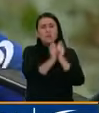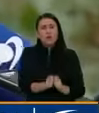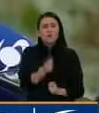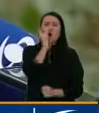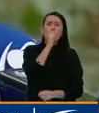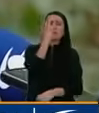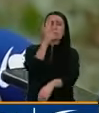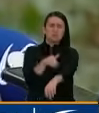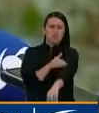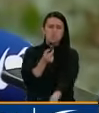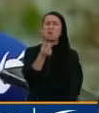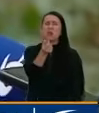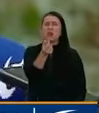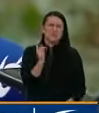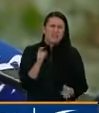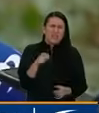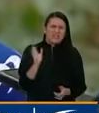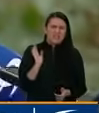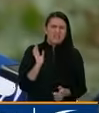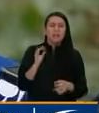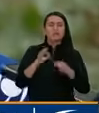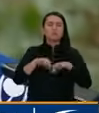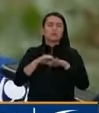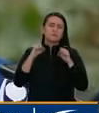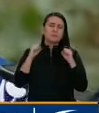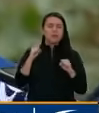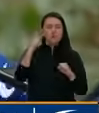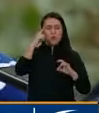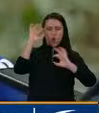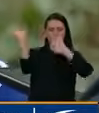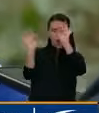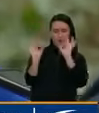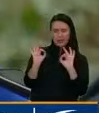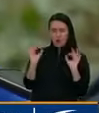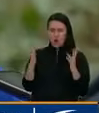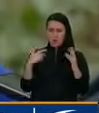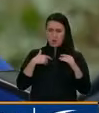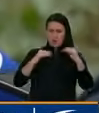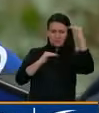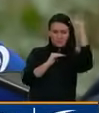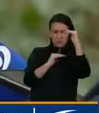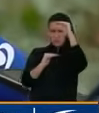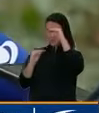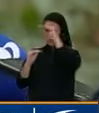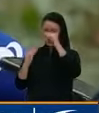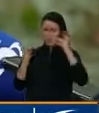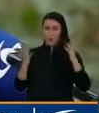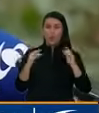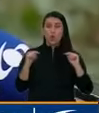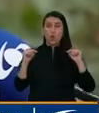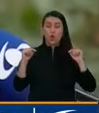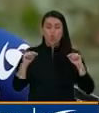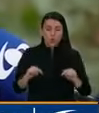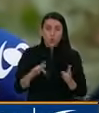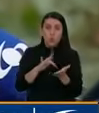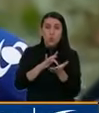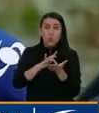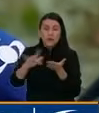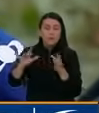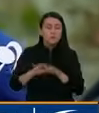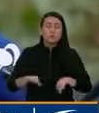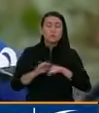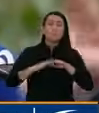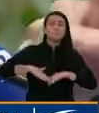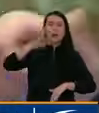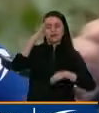El tema es reordenar el gasto, tenemos que identificar dónde se recorta, pero hoy es urgente que podamos invertir.